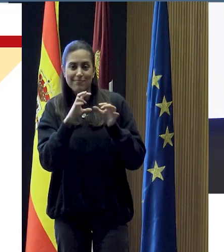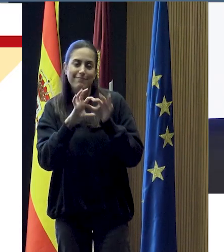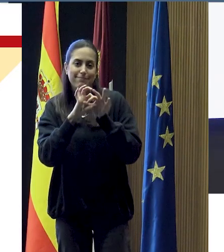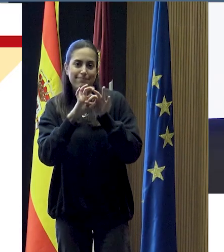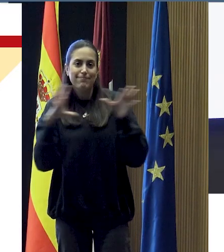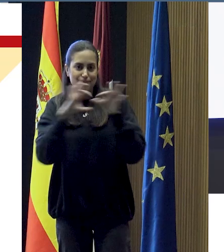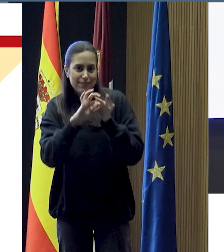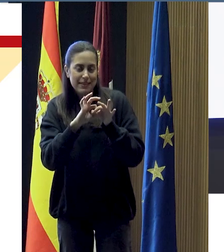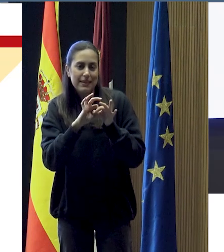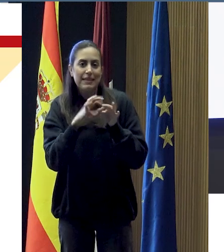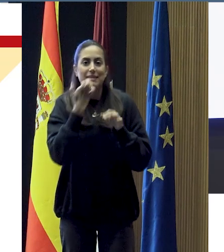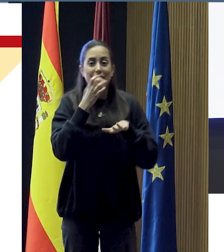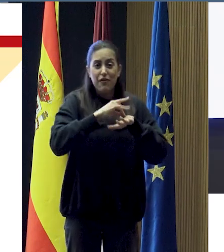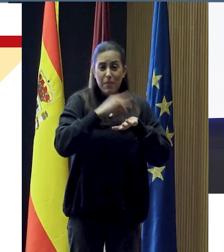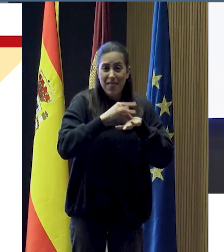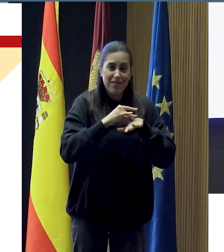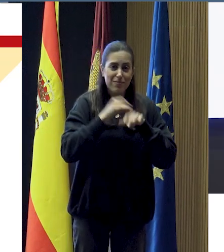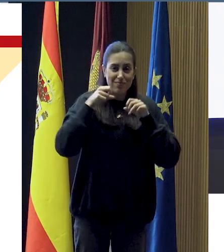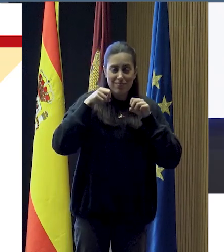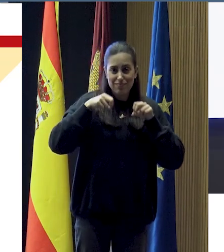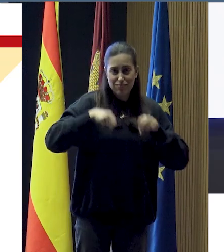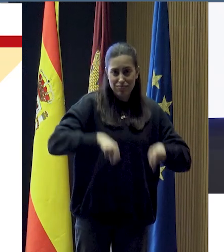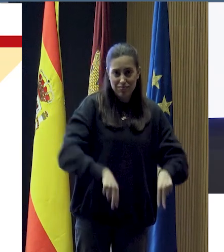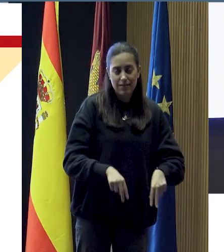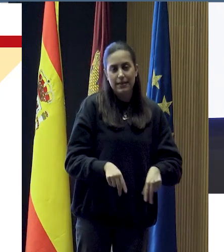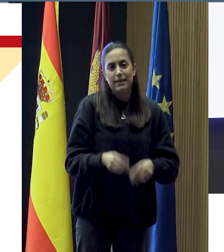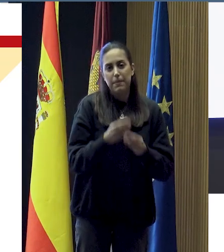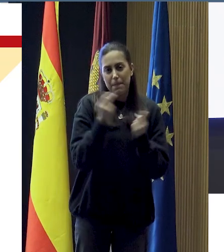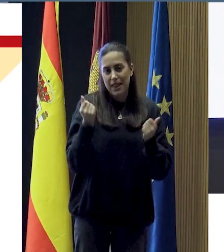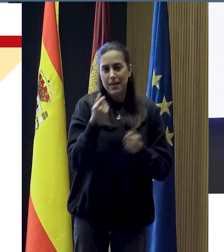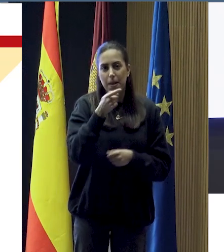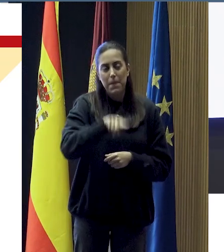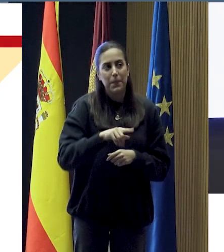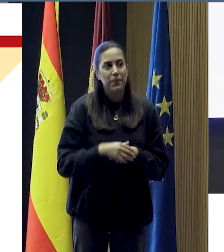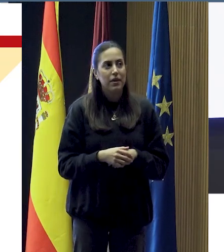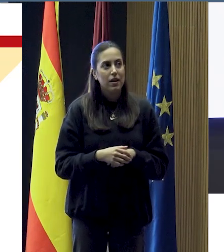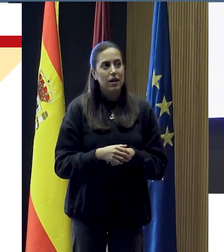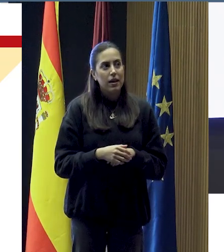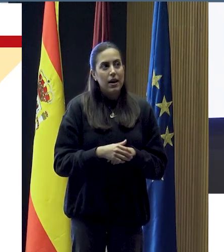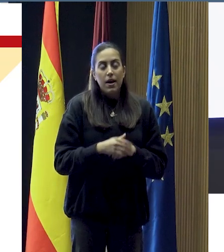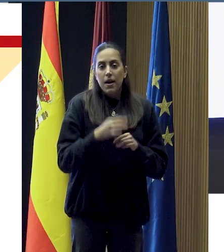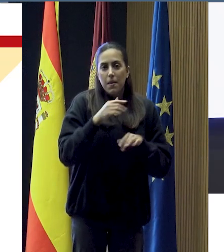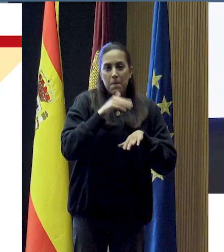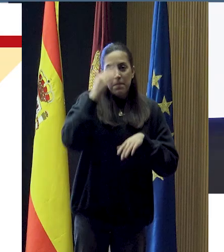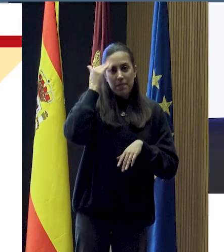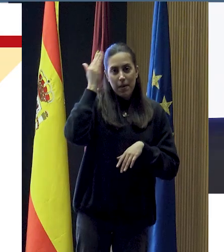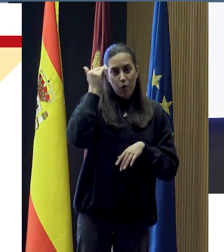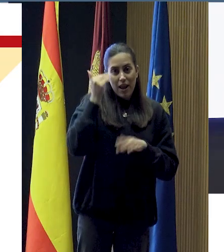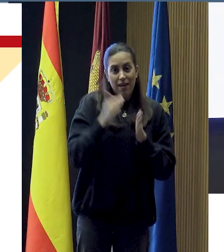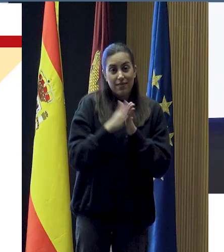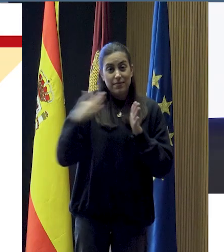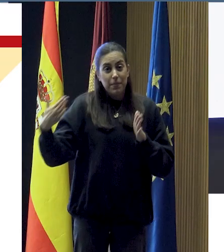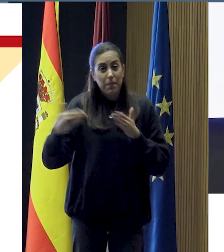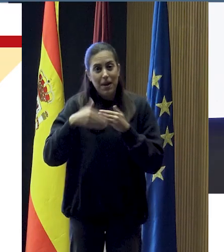Entre la memoria a corto plazo, hemos dicho que era aquella que se retenía durante muy poco tiempo y esa memoria es muy necesaria, es